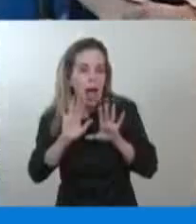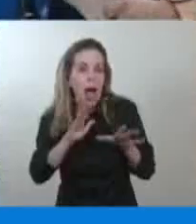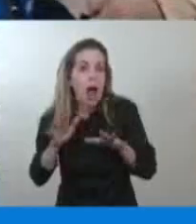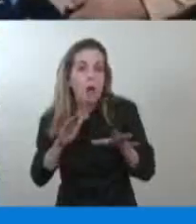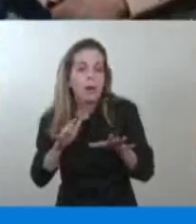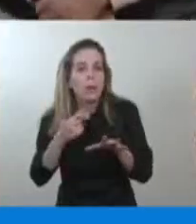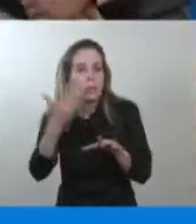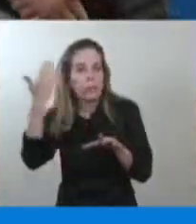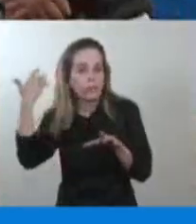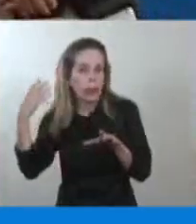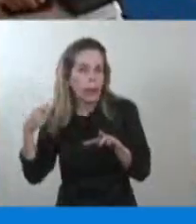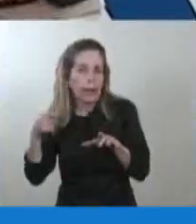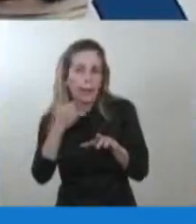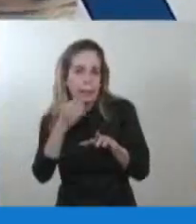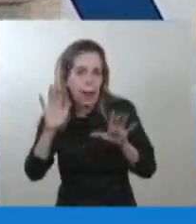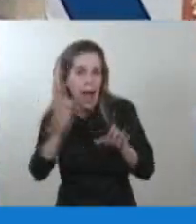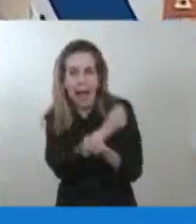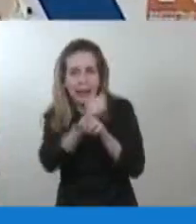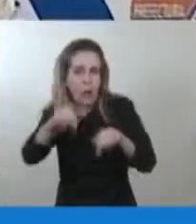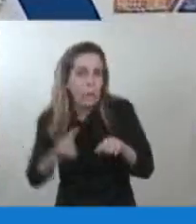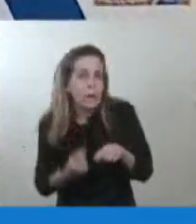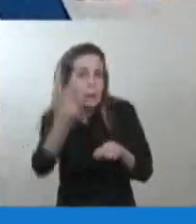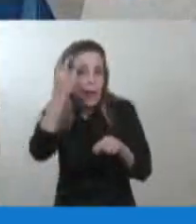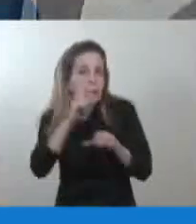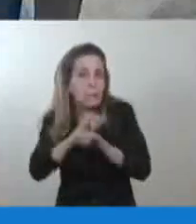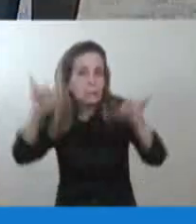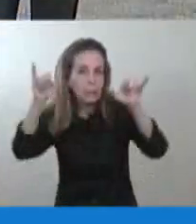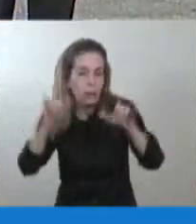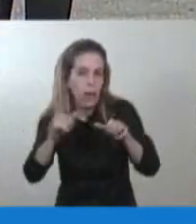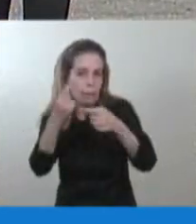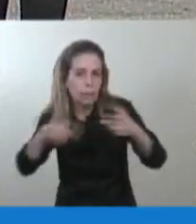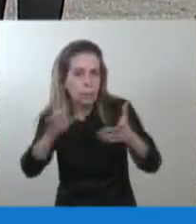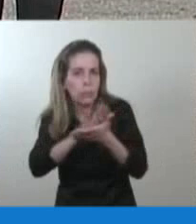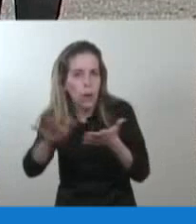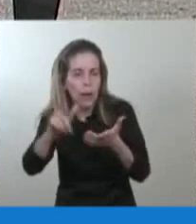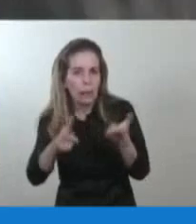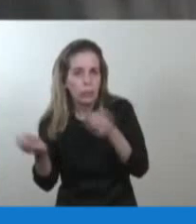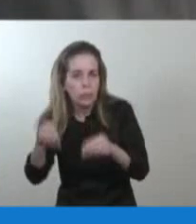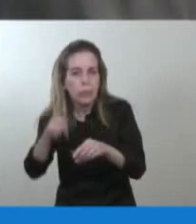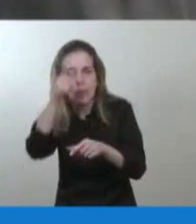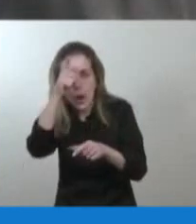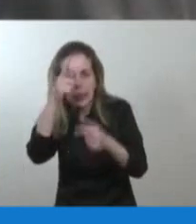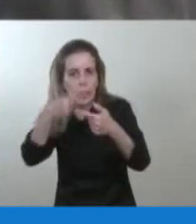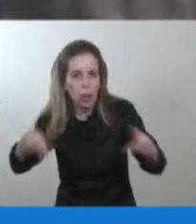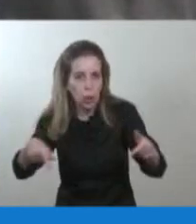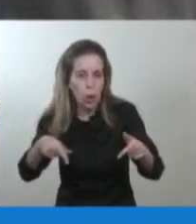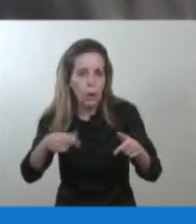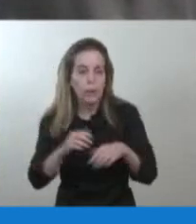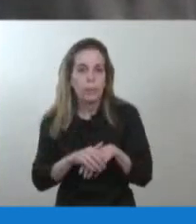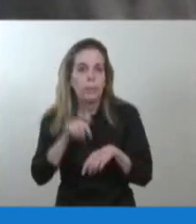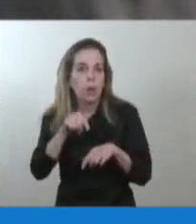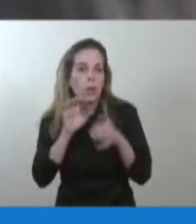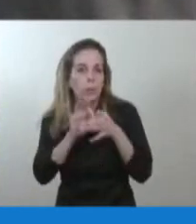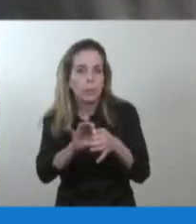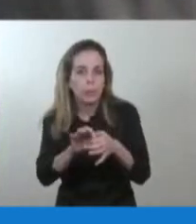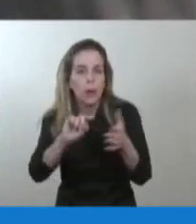anunciado hace mucho una incorporación tan grande de equipamiento esto tiene que ver con la zona